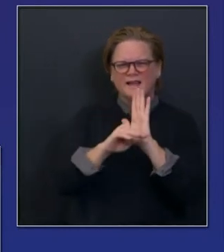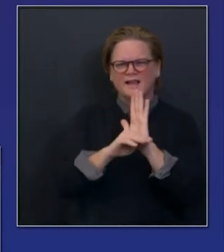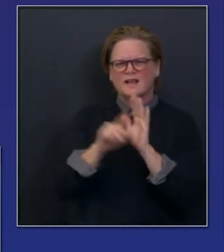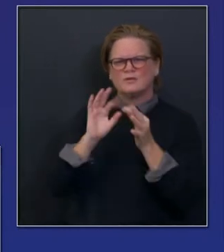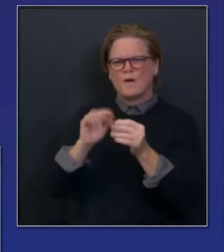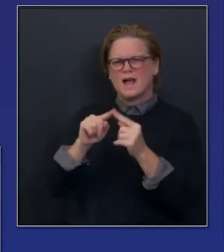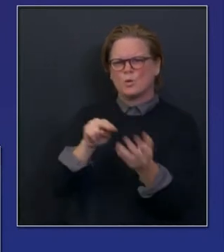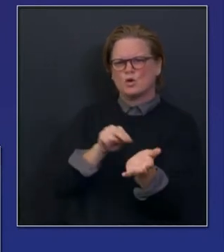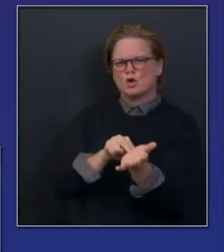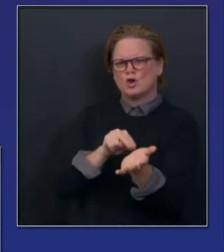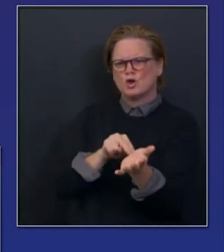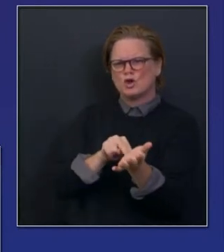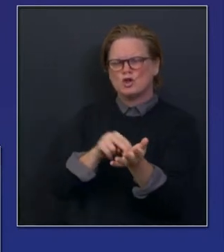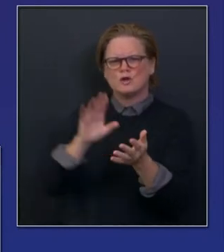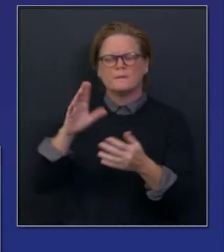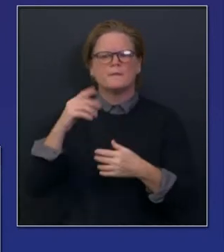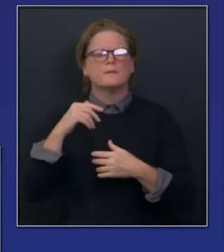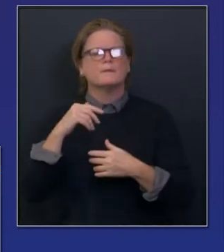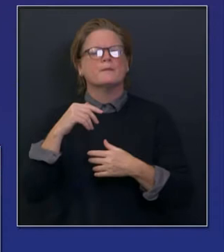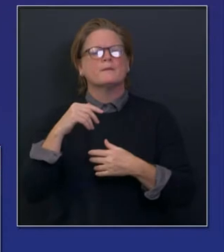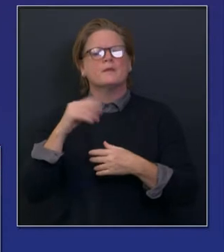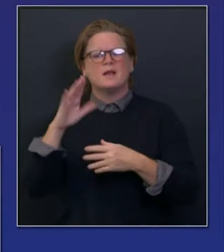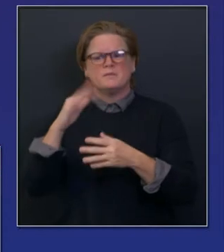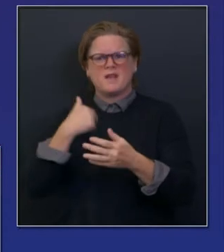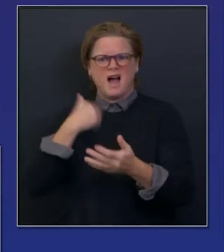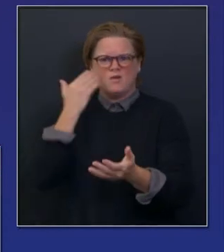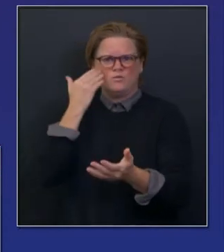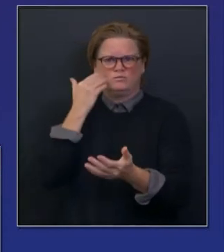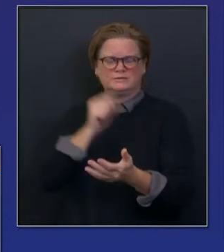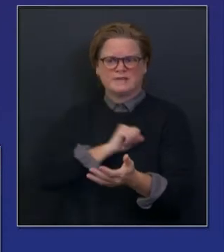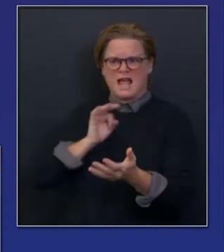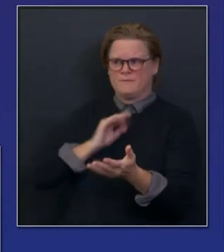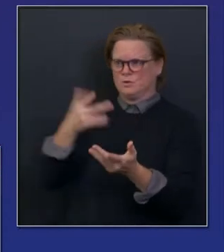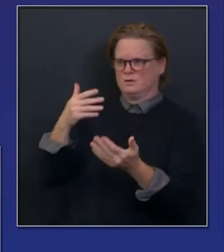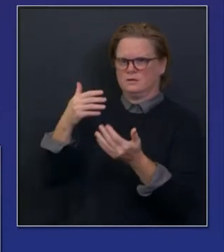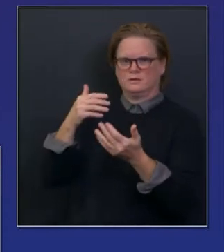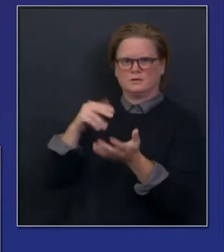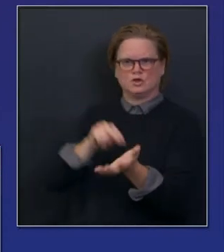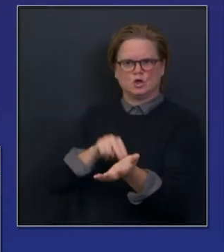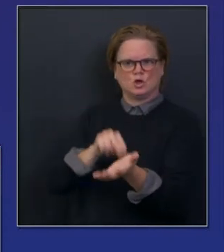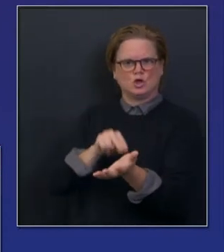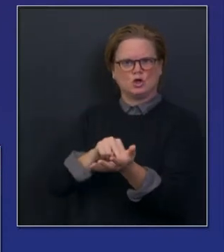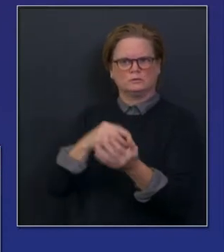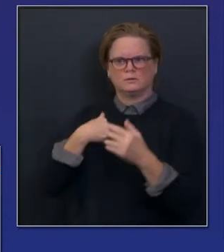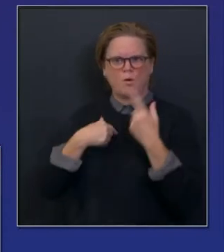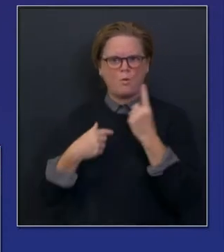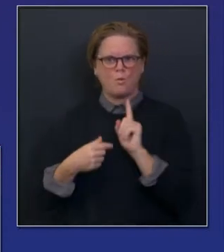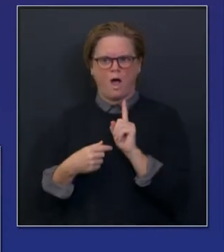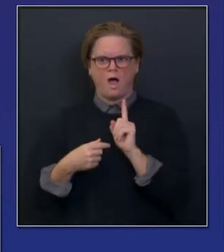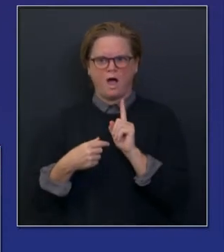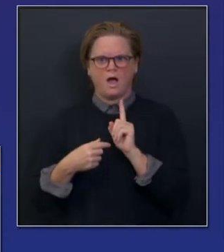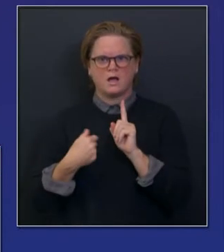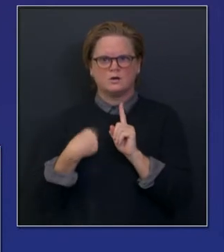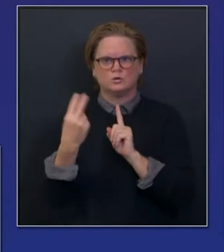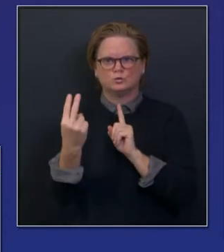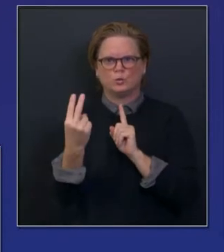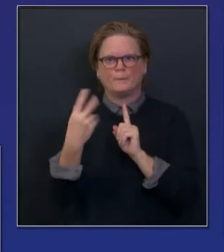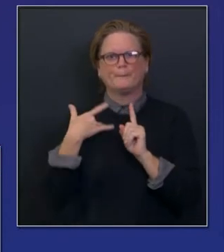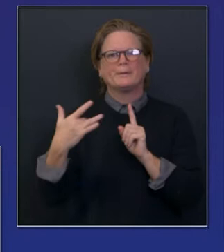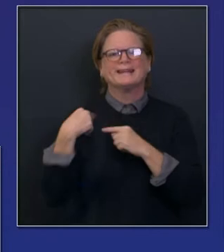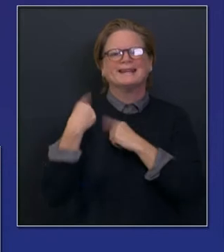la razón entre enfermeras y pacientes en los hospitales. Y quiero expresar a la